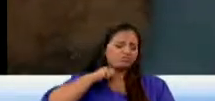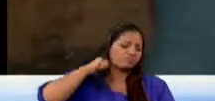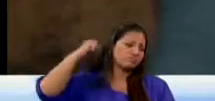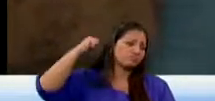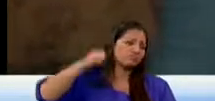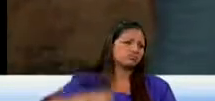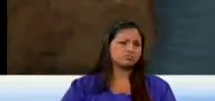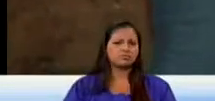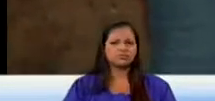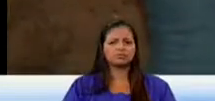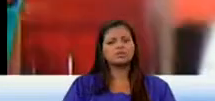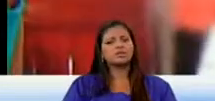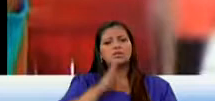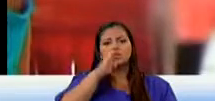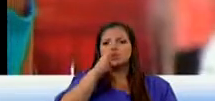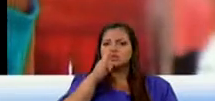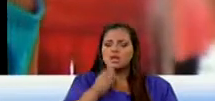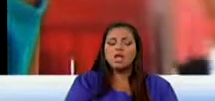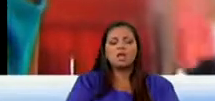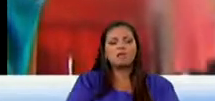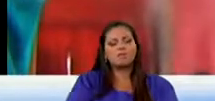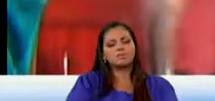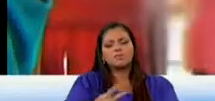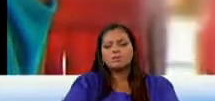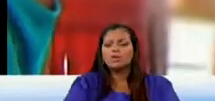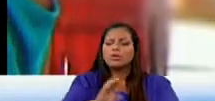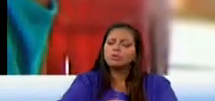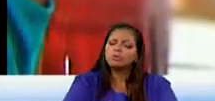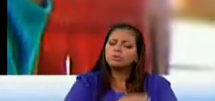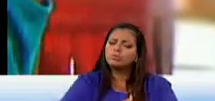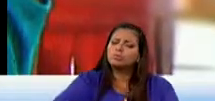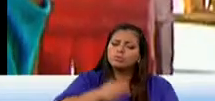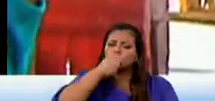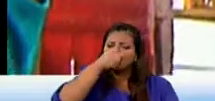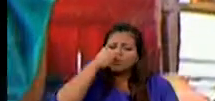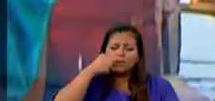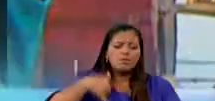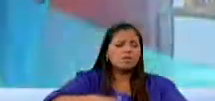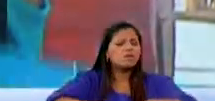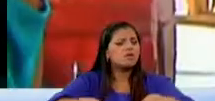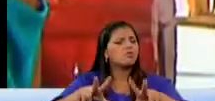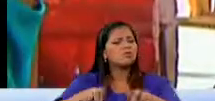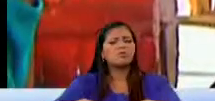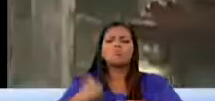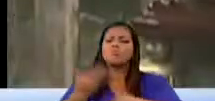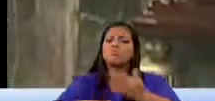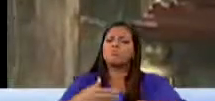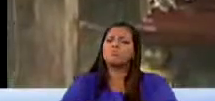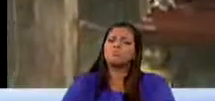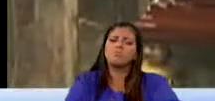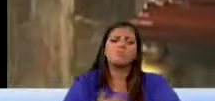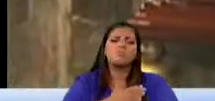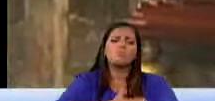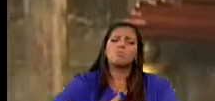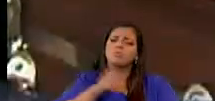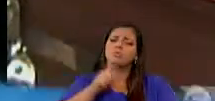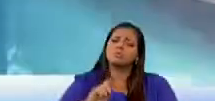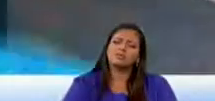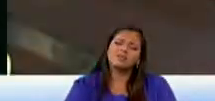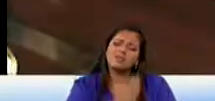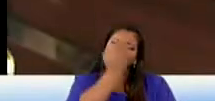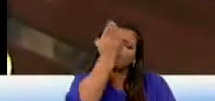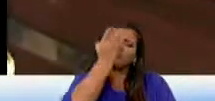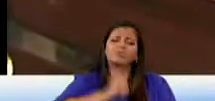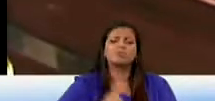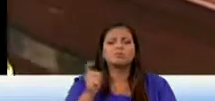eso, que no sigan consumiendo, que lo que van a buscar es la muerte. Pues no, la muerte no le salió a ellos, sino a mi